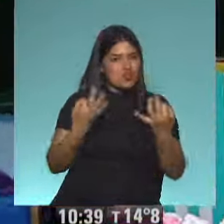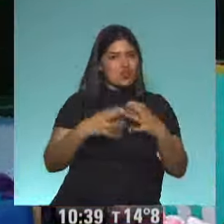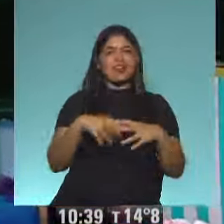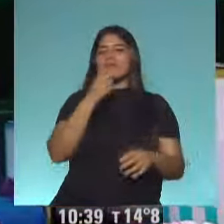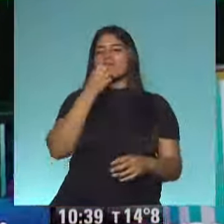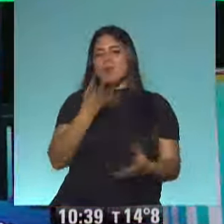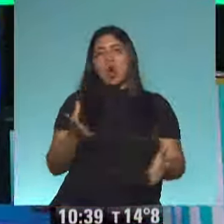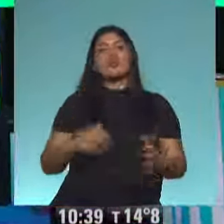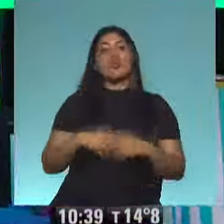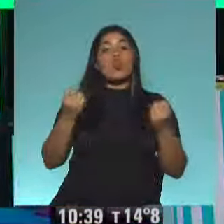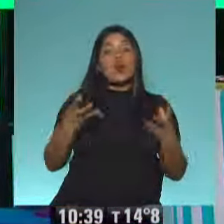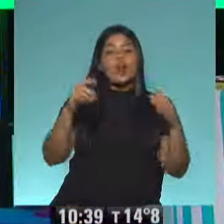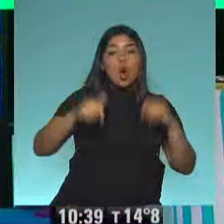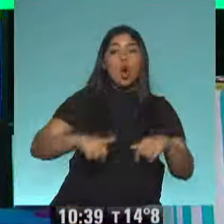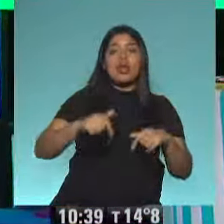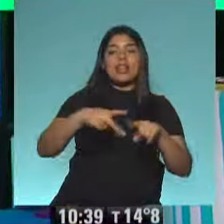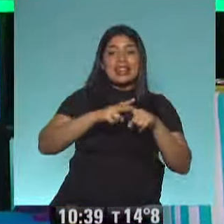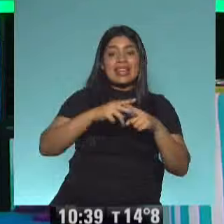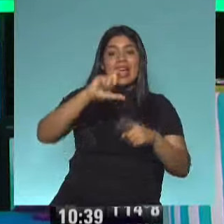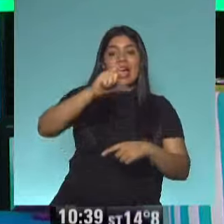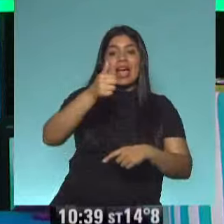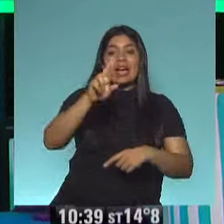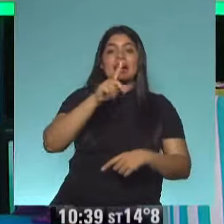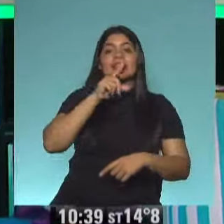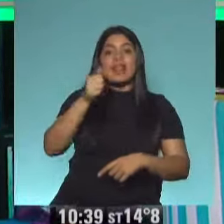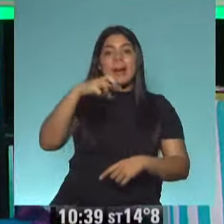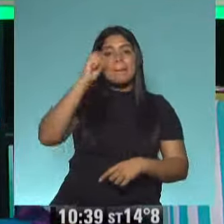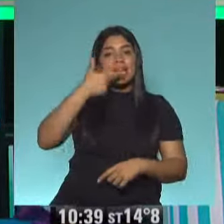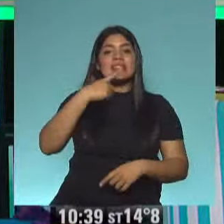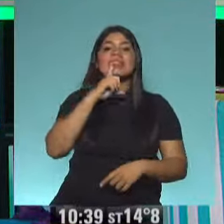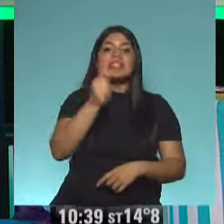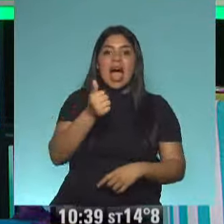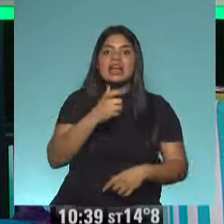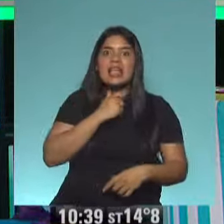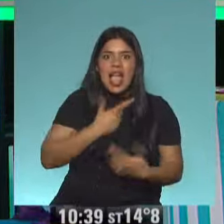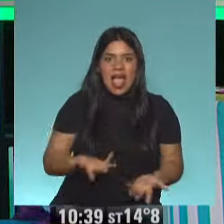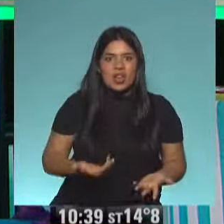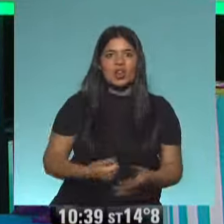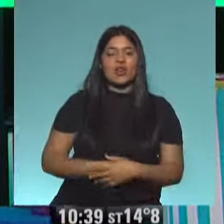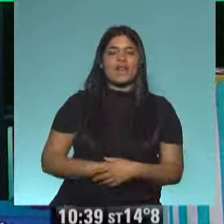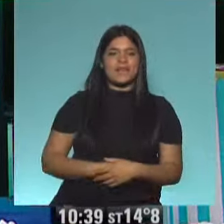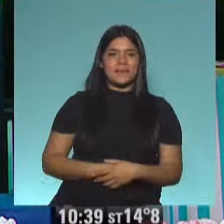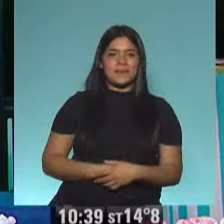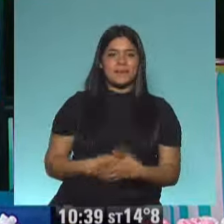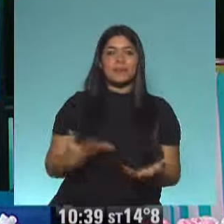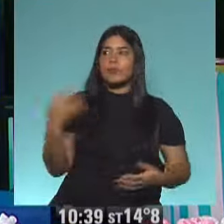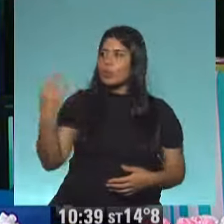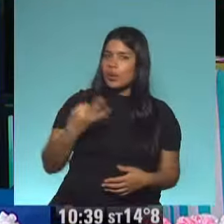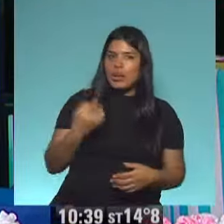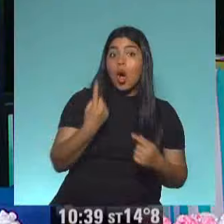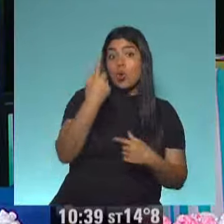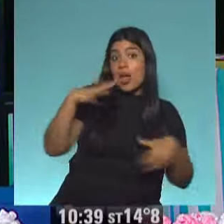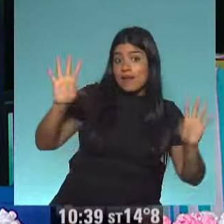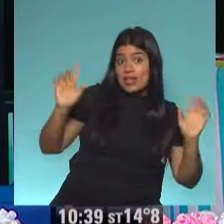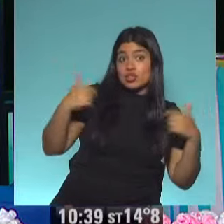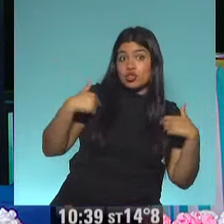hacer cartapesta. Yo te digo que Maga está a punto de hacerse ciudadana linqueña. Mira, Lincoln cuando vuelva el carnaval. Claro, es verdad, porque yo alguna vez lo hice con